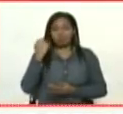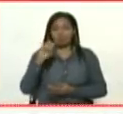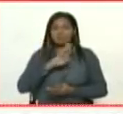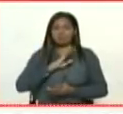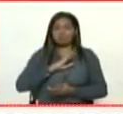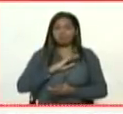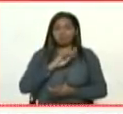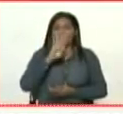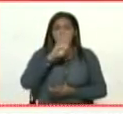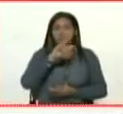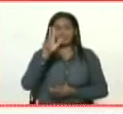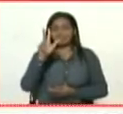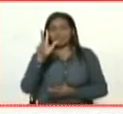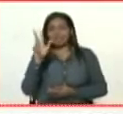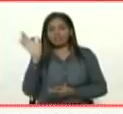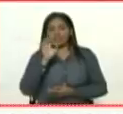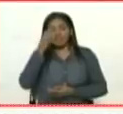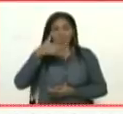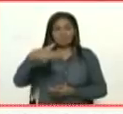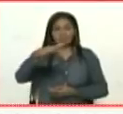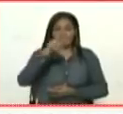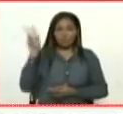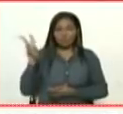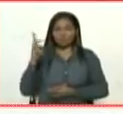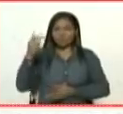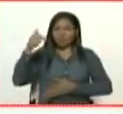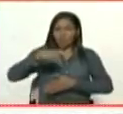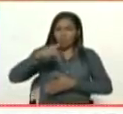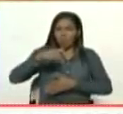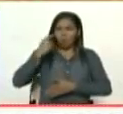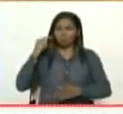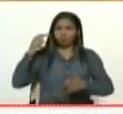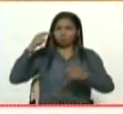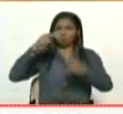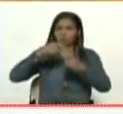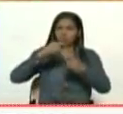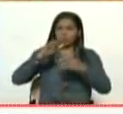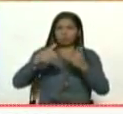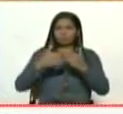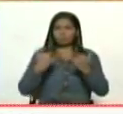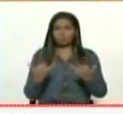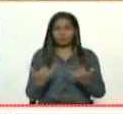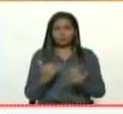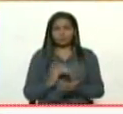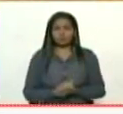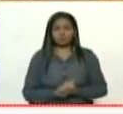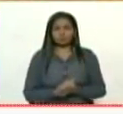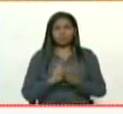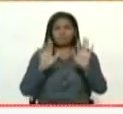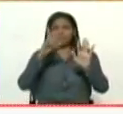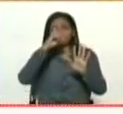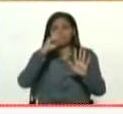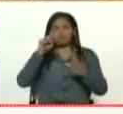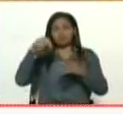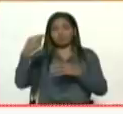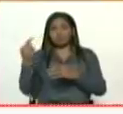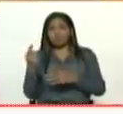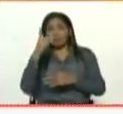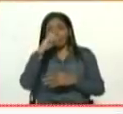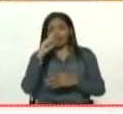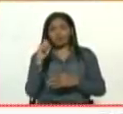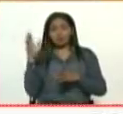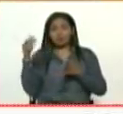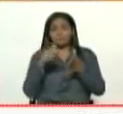Tenían cuentas bancarias. Hoy hemos llegado, 10 años después, año